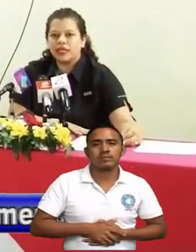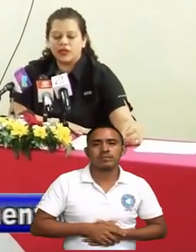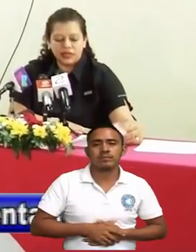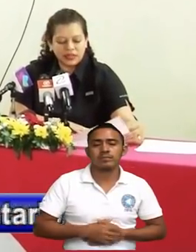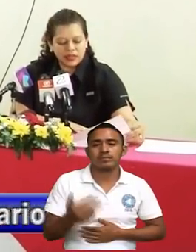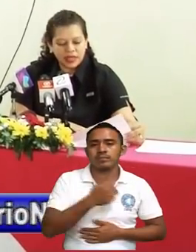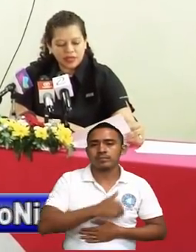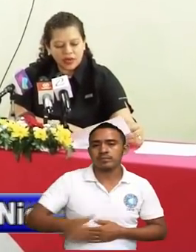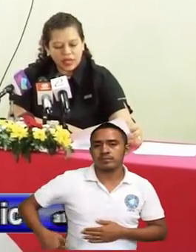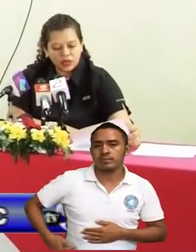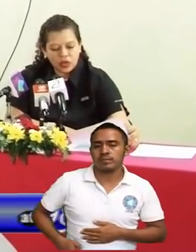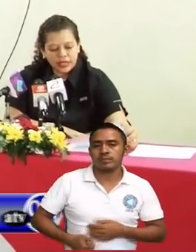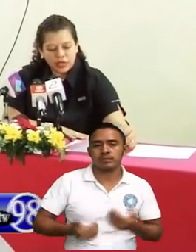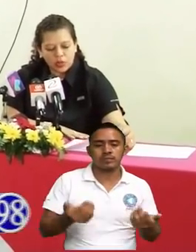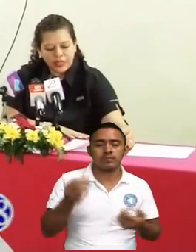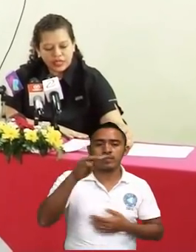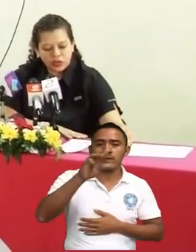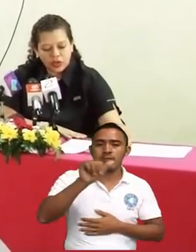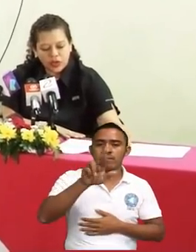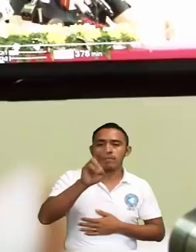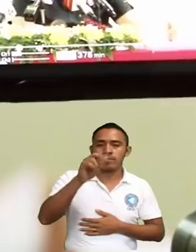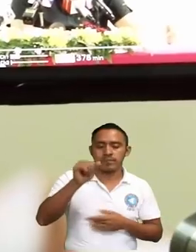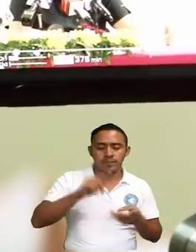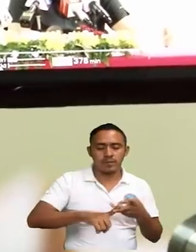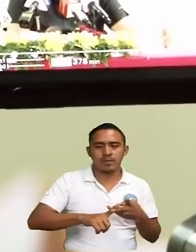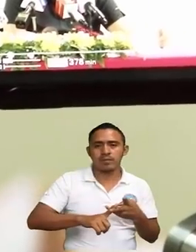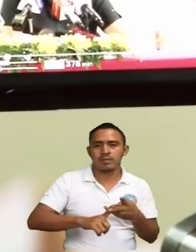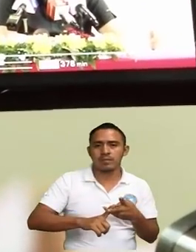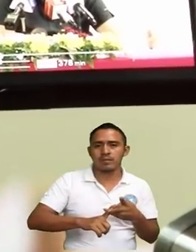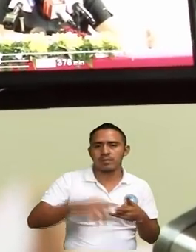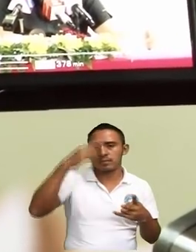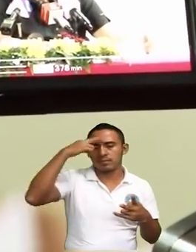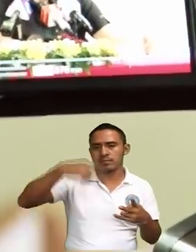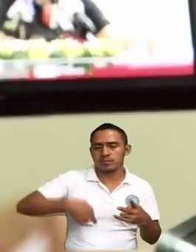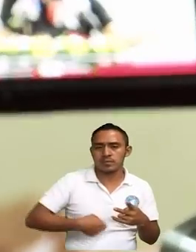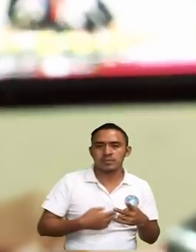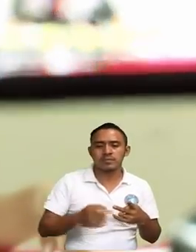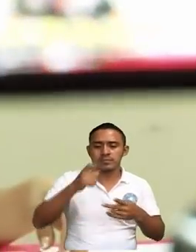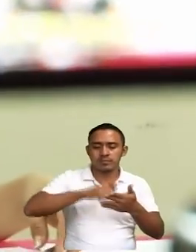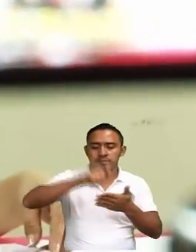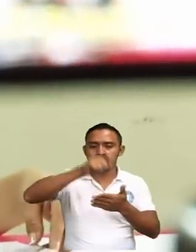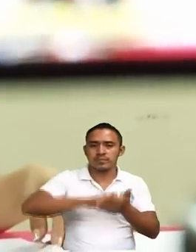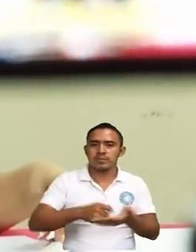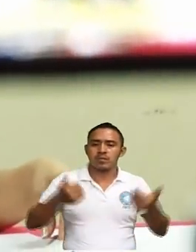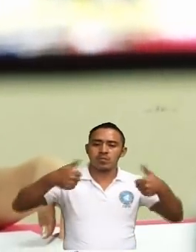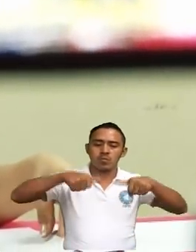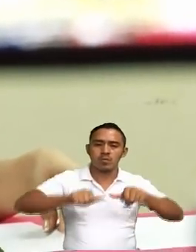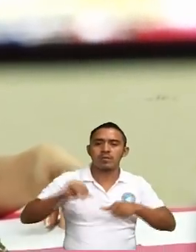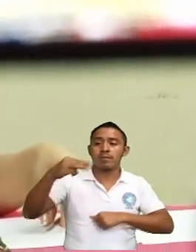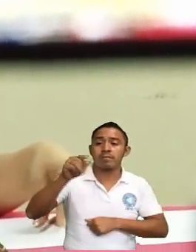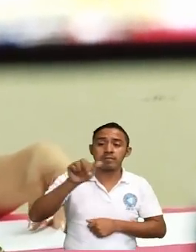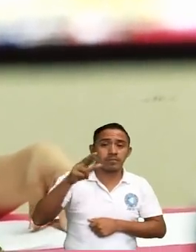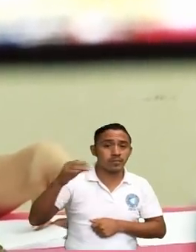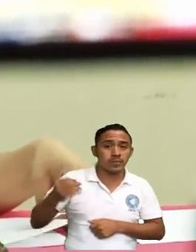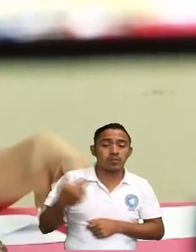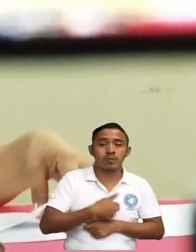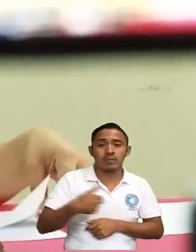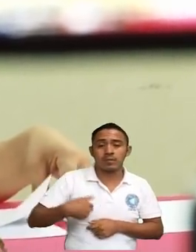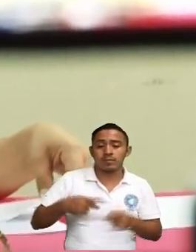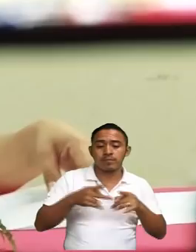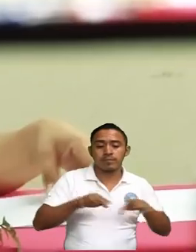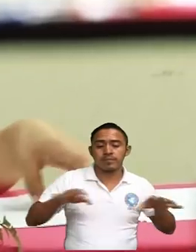El Ministerio del Ambiente y los Recursos Naturales Marena y la Reserva Silvestre Privada firmaron un convenio marco para desarrollar un plan